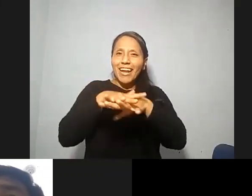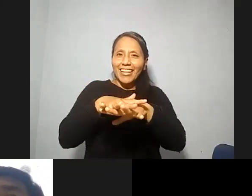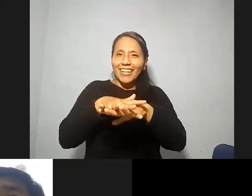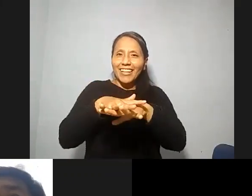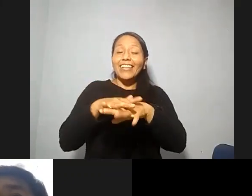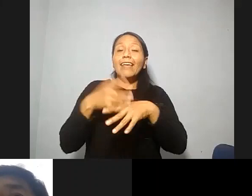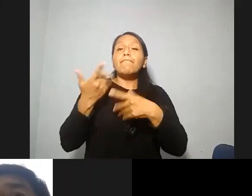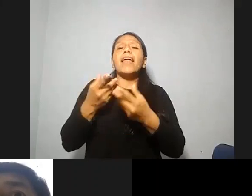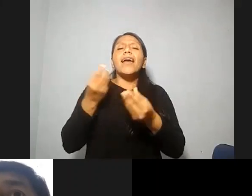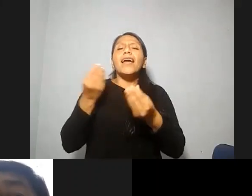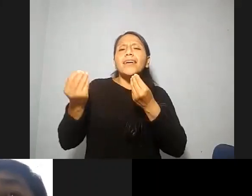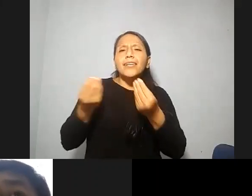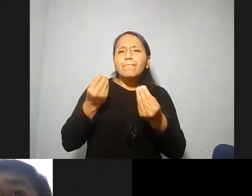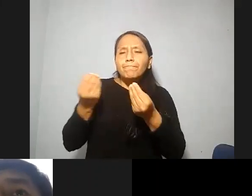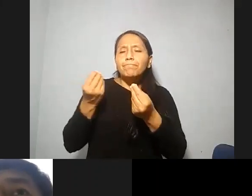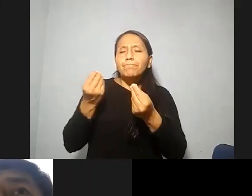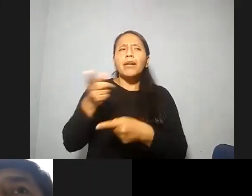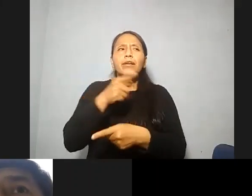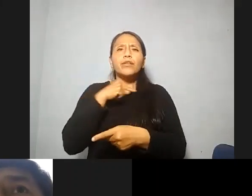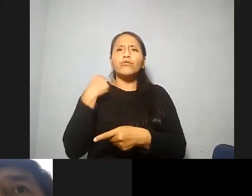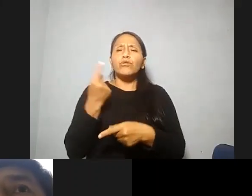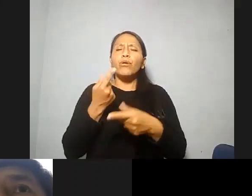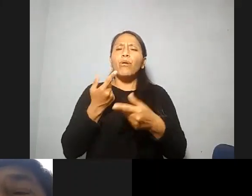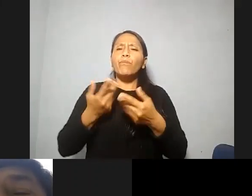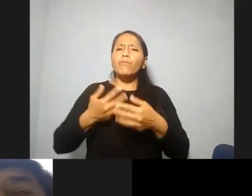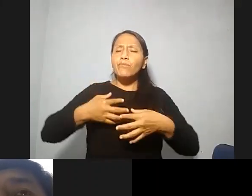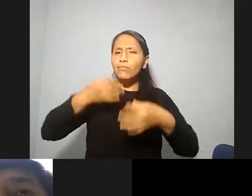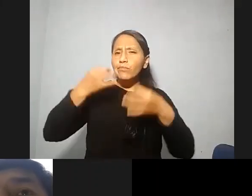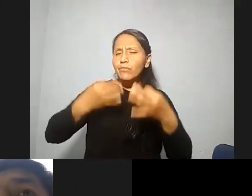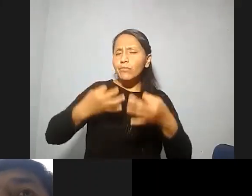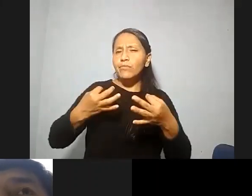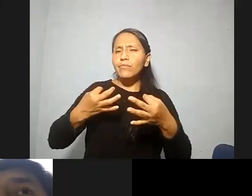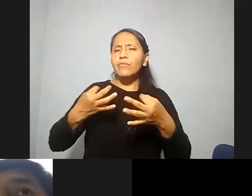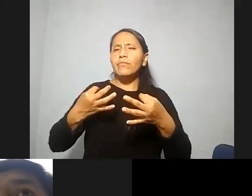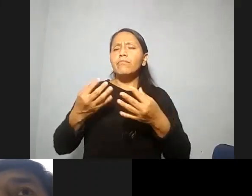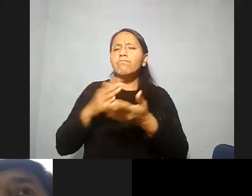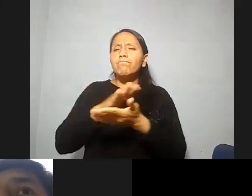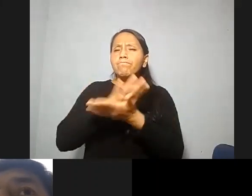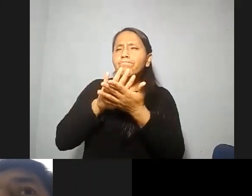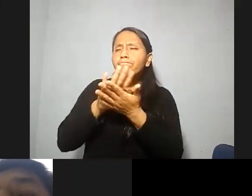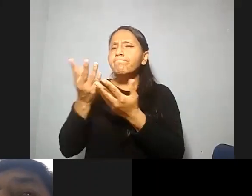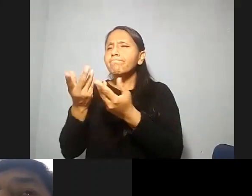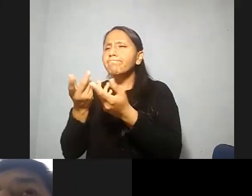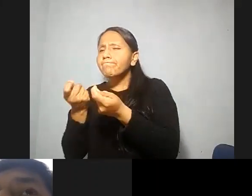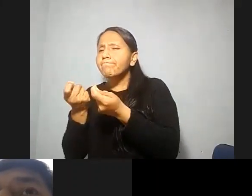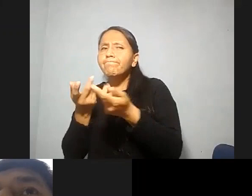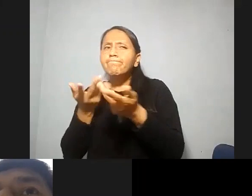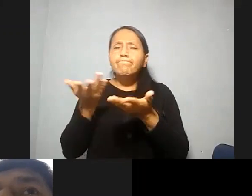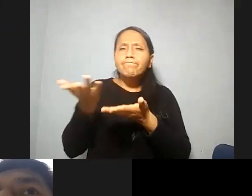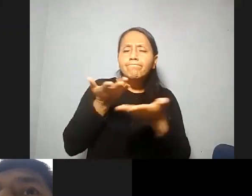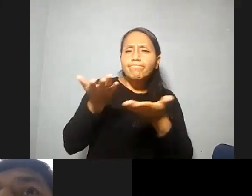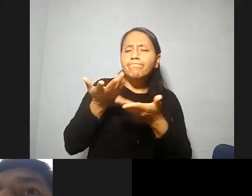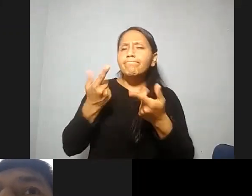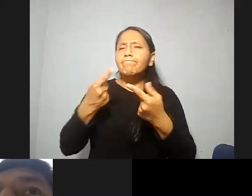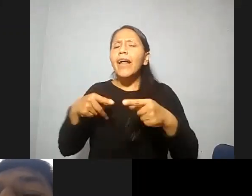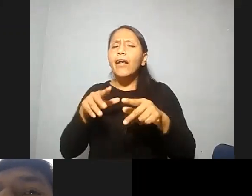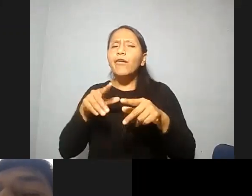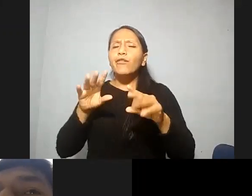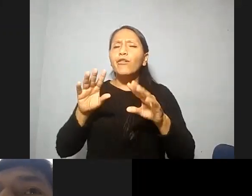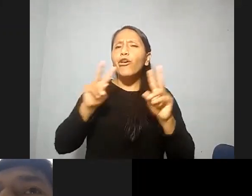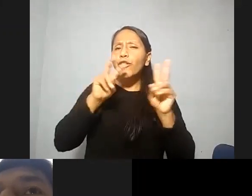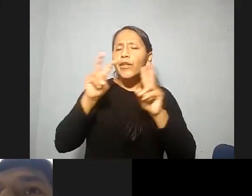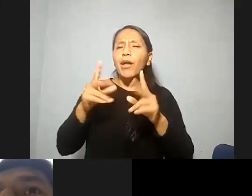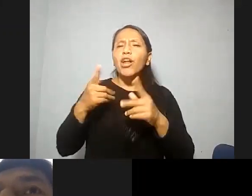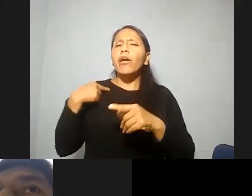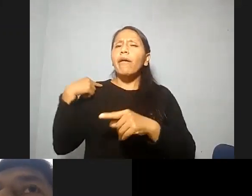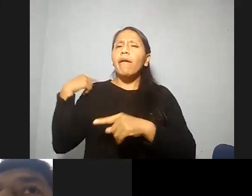alguna manera podamos, ¿sí?, ir solucionando algunos temas que están pendientes, ¿no? Y que se viene arrastrando